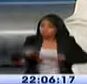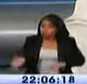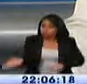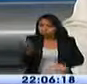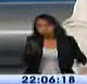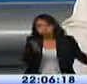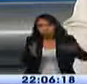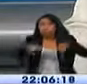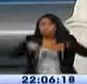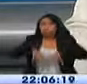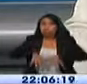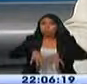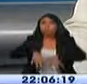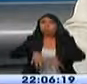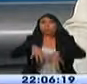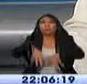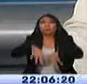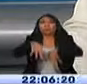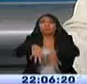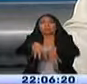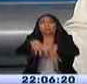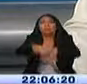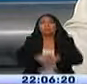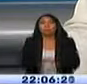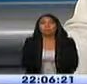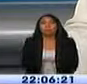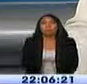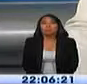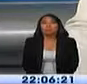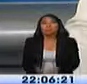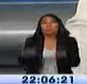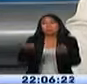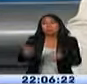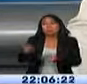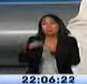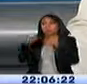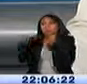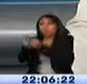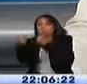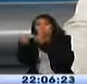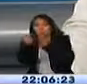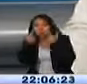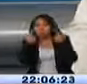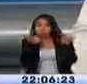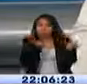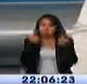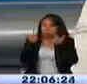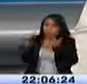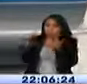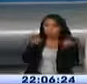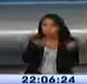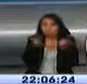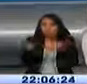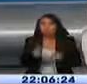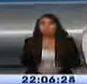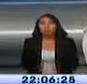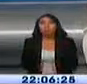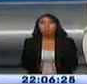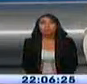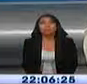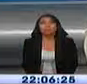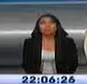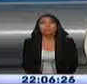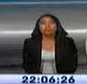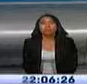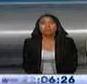ecuatorianos. Además, anunciaron la conformación de veedurías para vigilar el cumplimiento de las autoridades. Fue una de las conclusiones a las que